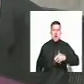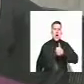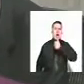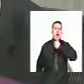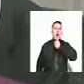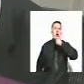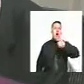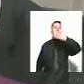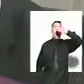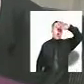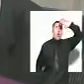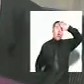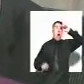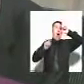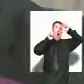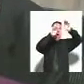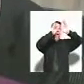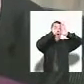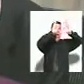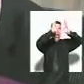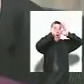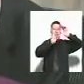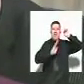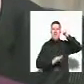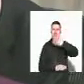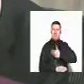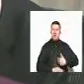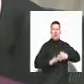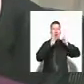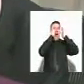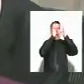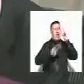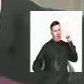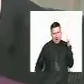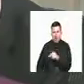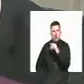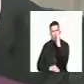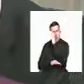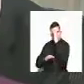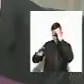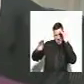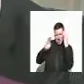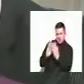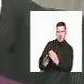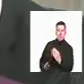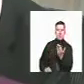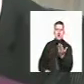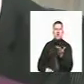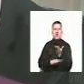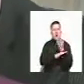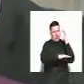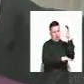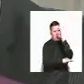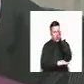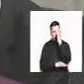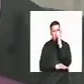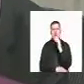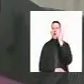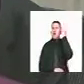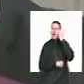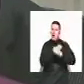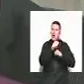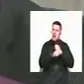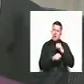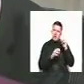aguas y no en Cuba, y que una vez por todas actúe y cumpla el mandato conferido por el pueblo colombiano que lo eligió en el